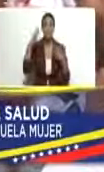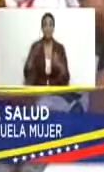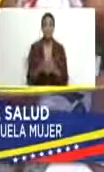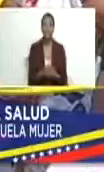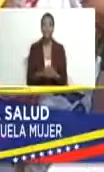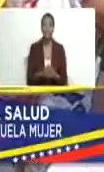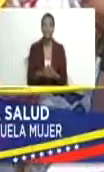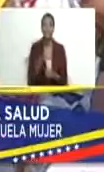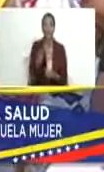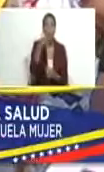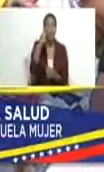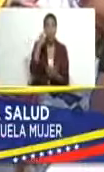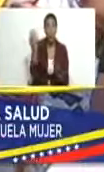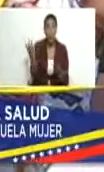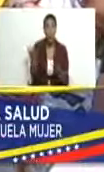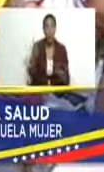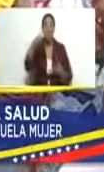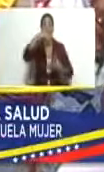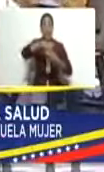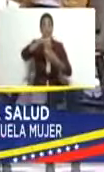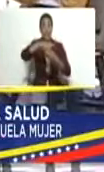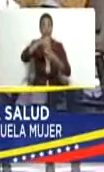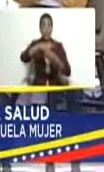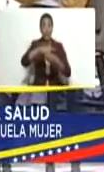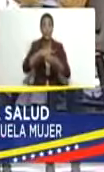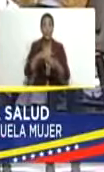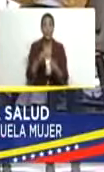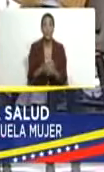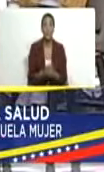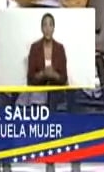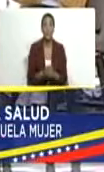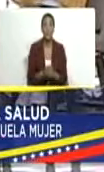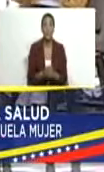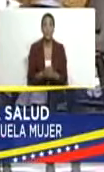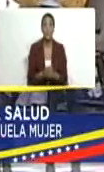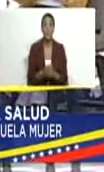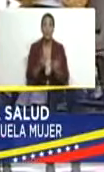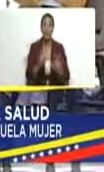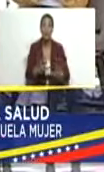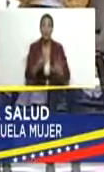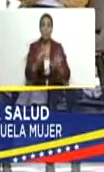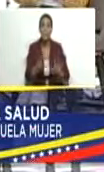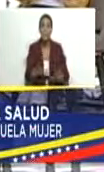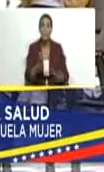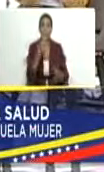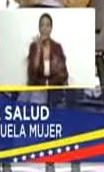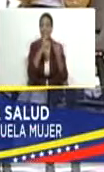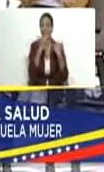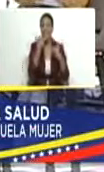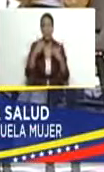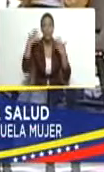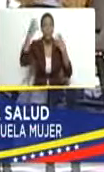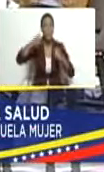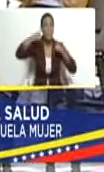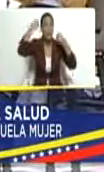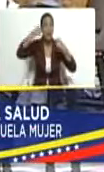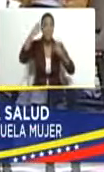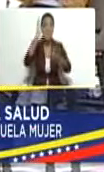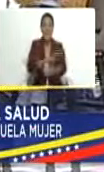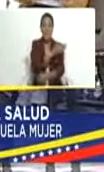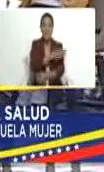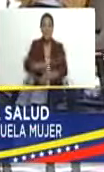Ahí sí estamos, tu dato de gobierno, ey, ey, ey, ey, ey. Mi candidato Maduro eres